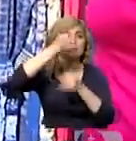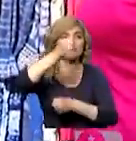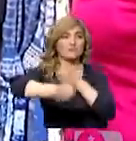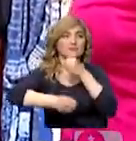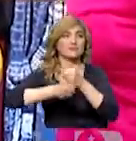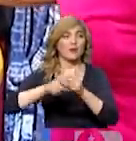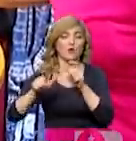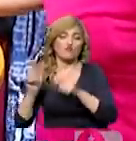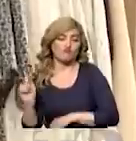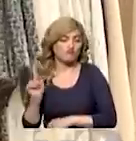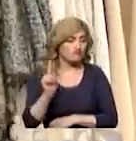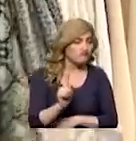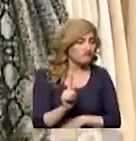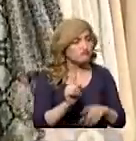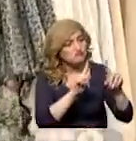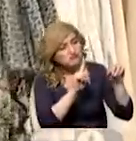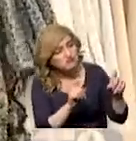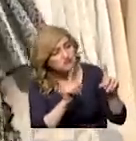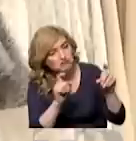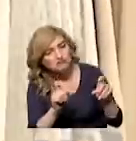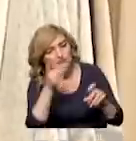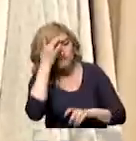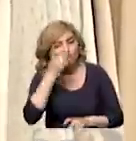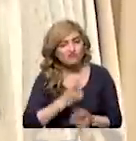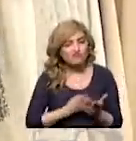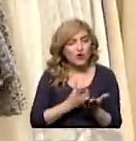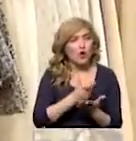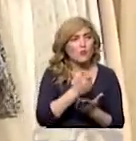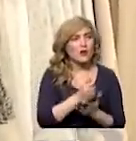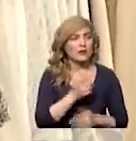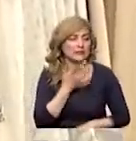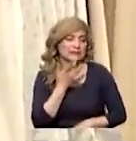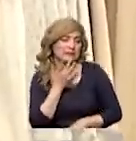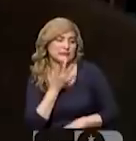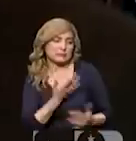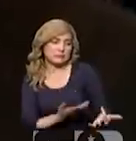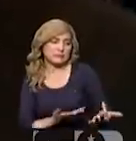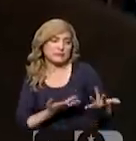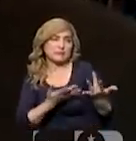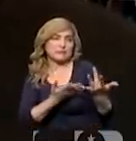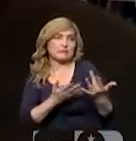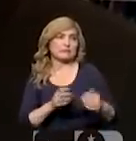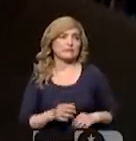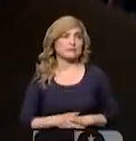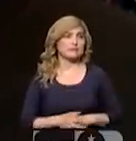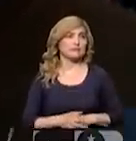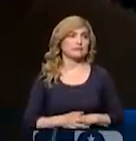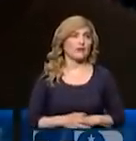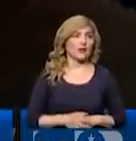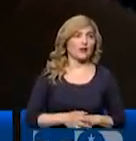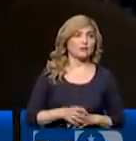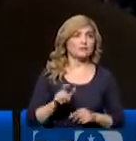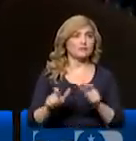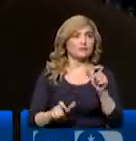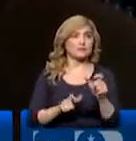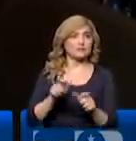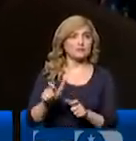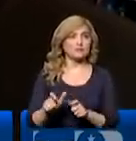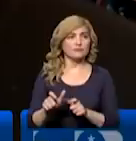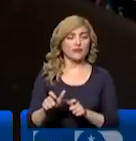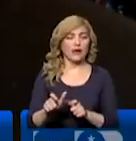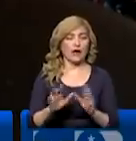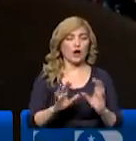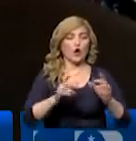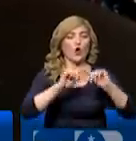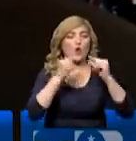Los clientes llegan, preguntan, algunos se deciden, pero otros prefieren esperar. Bueno, hay alguna gente que inclusive ha dejado paquetes